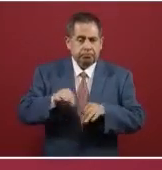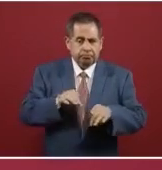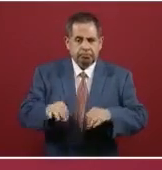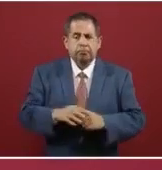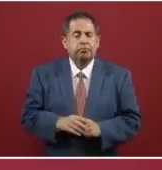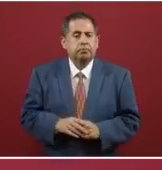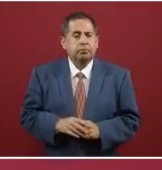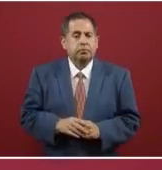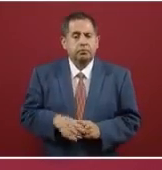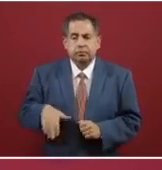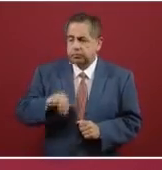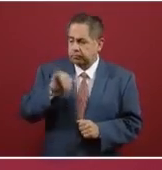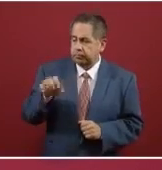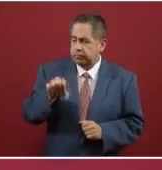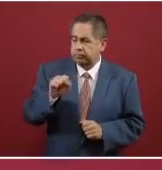Jesús